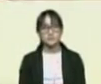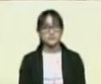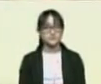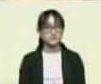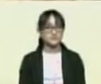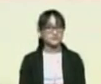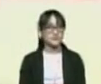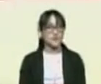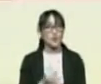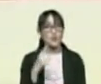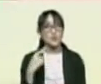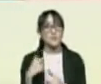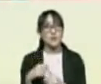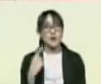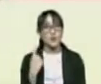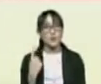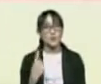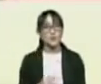El uno más uno.